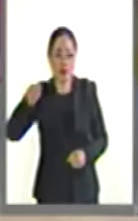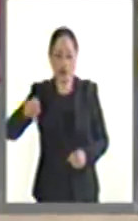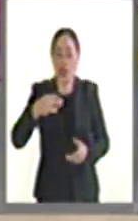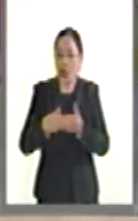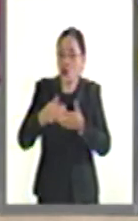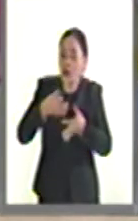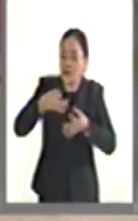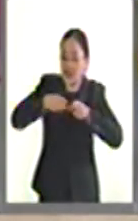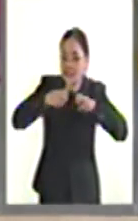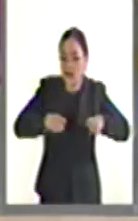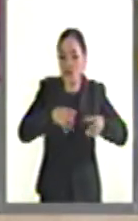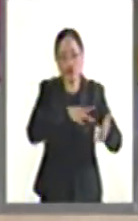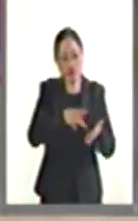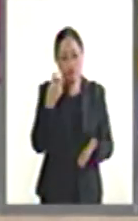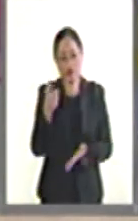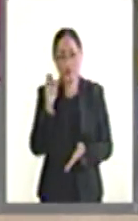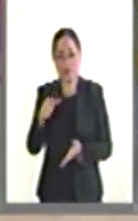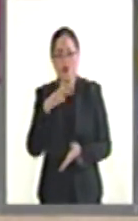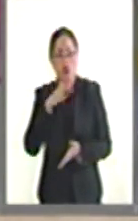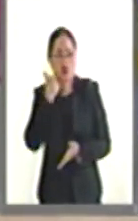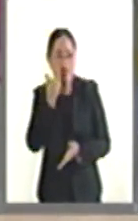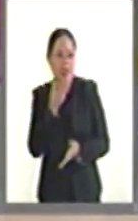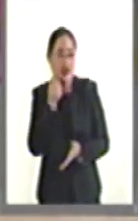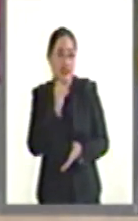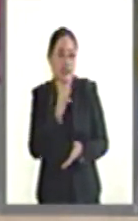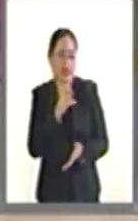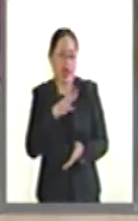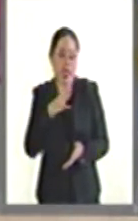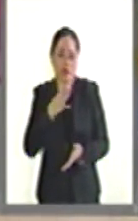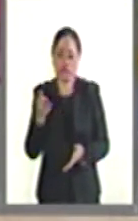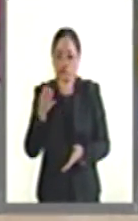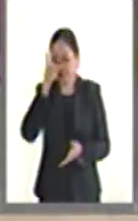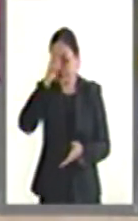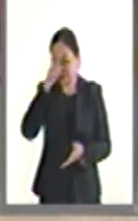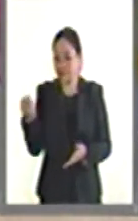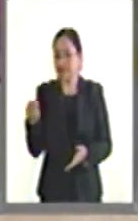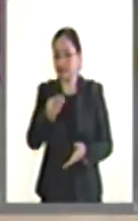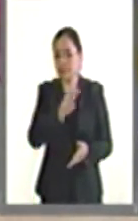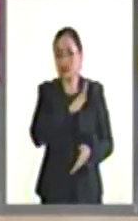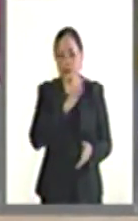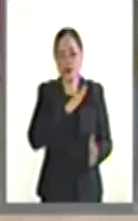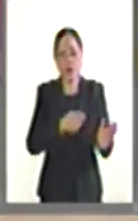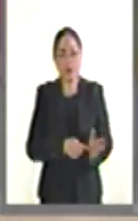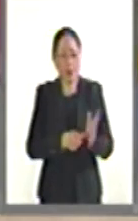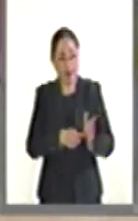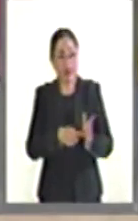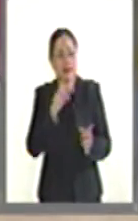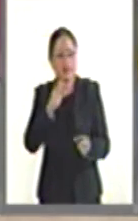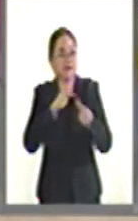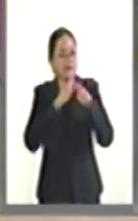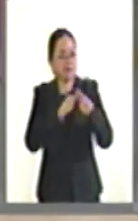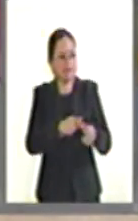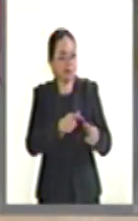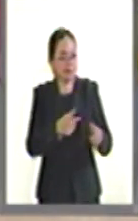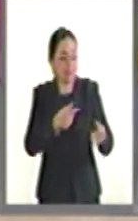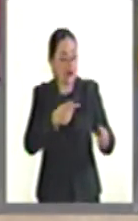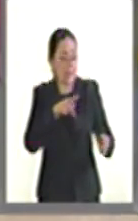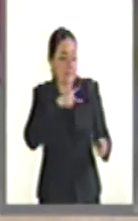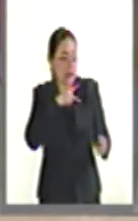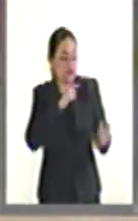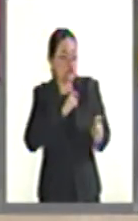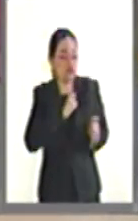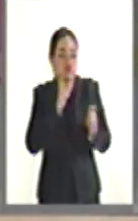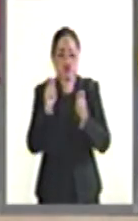magistrados, quienes buscan, a través de sus recomendados, que haya continuidad en los cargos, designando